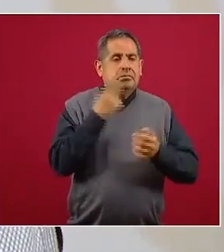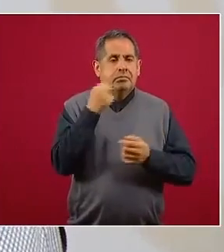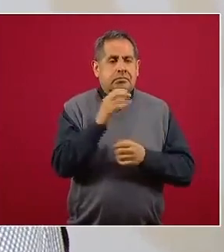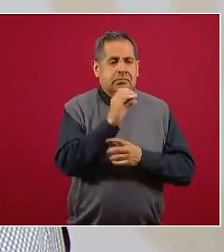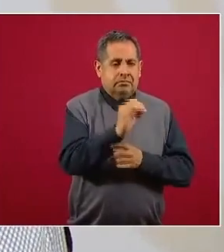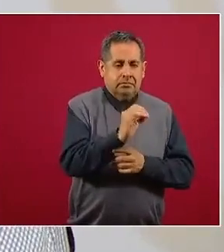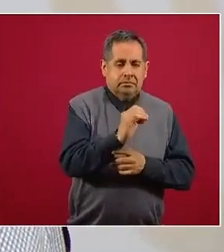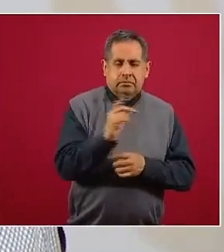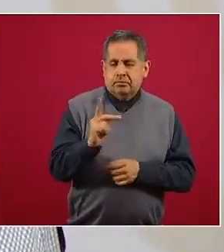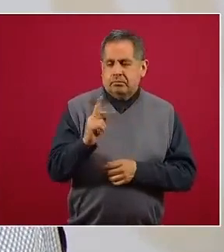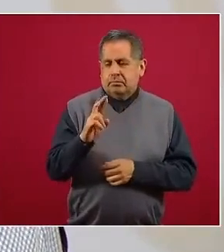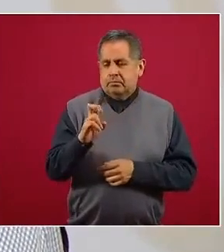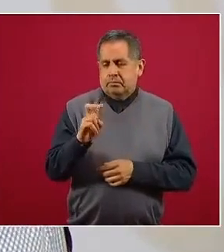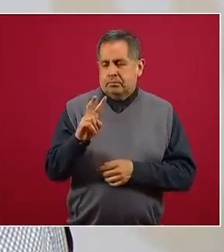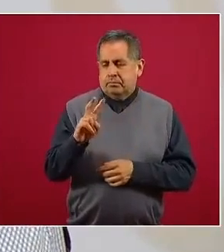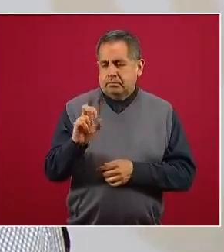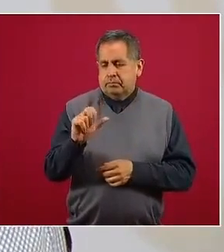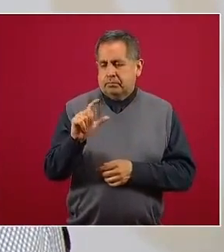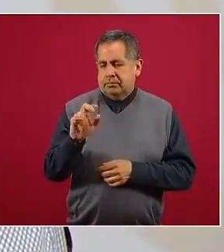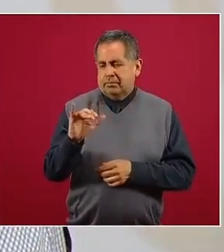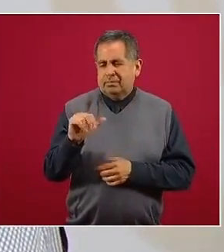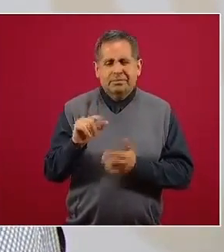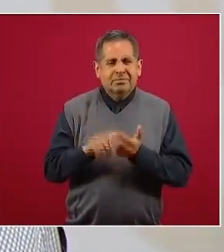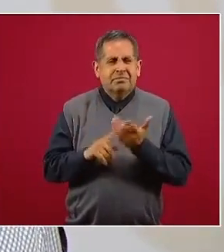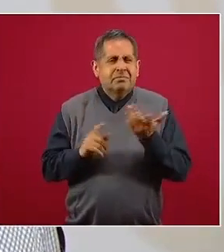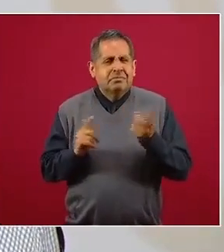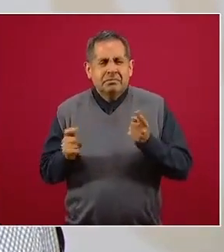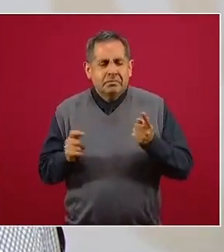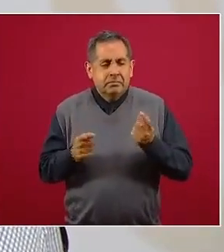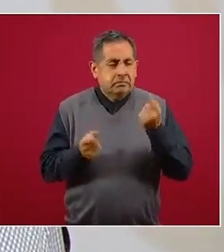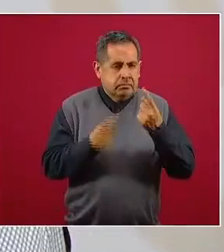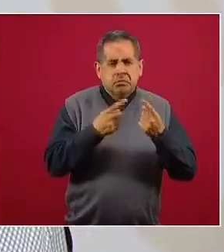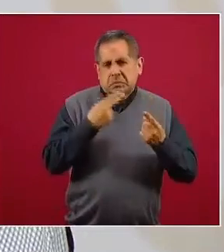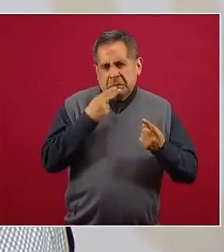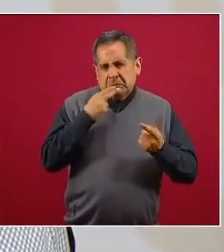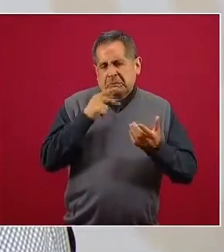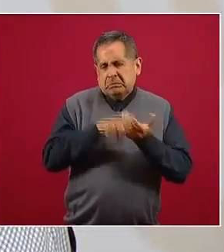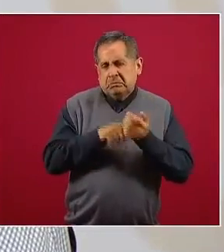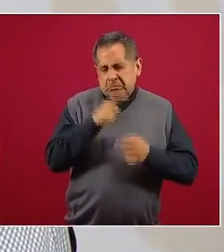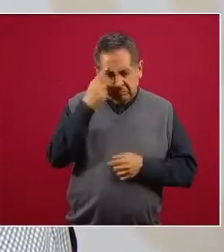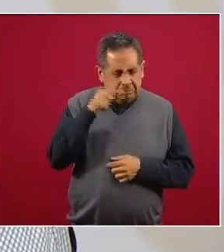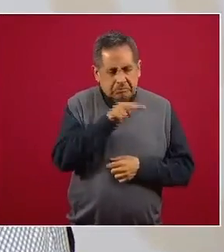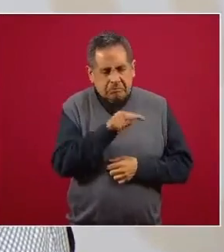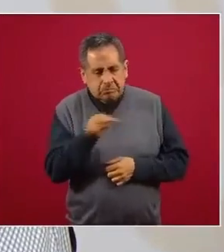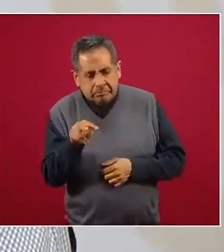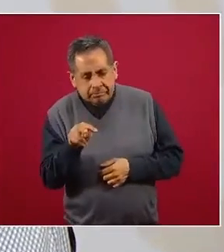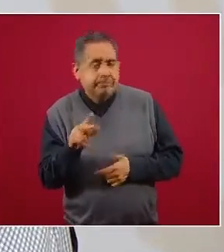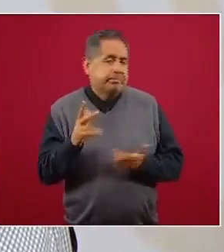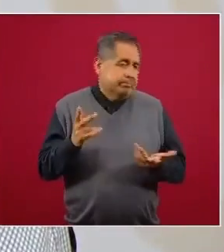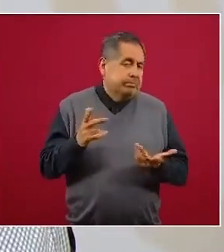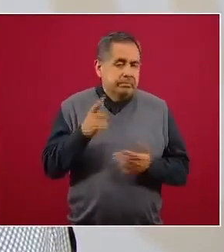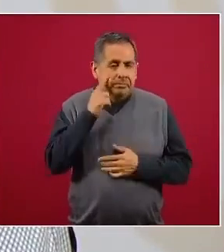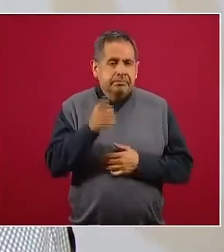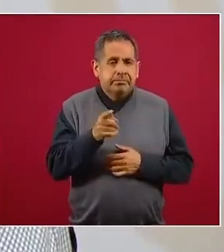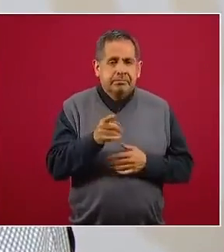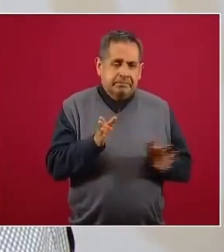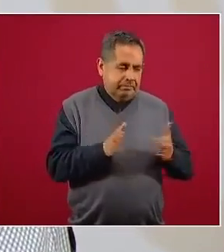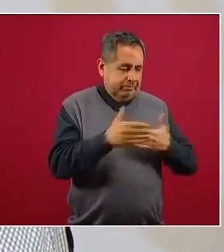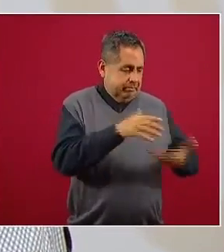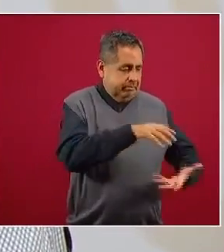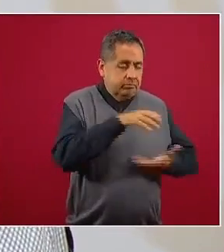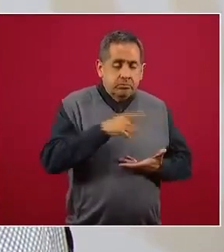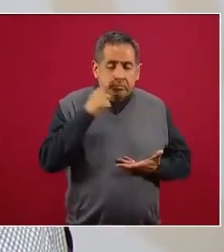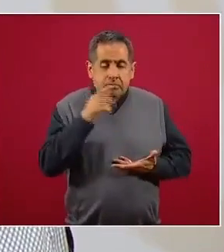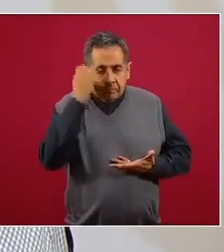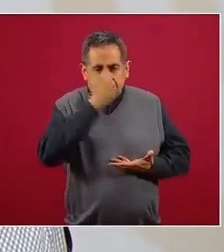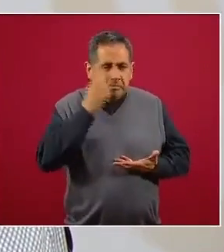prevalencia, dado que en los estudios de cero prevalencia sí han demostrado tener una utilidad, y lógicamente para poder utilizar kits para